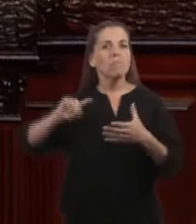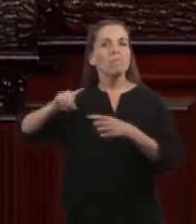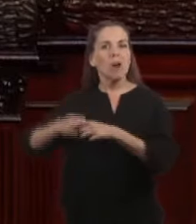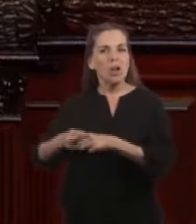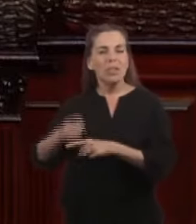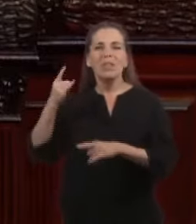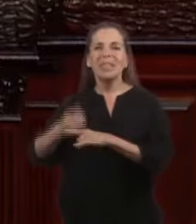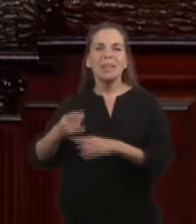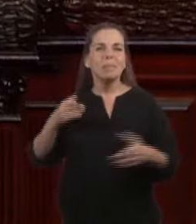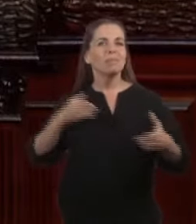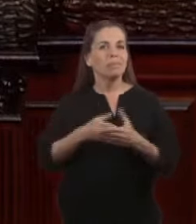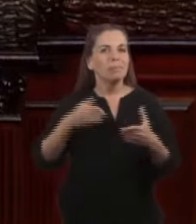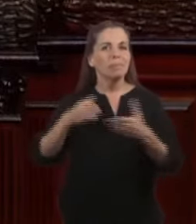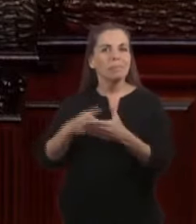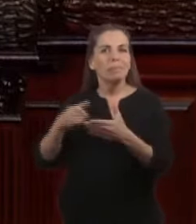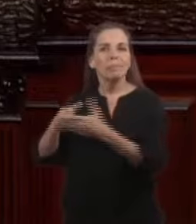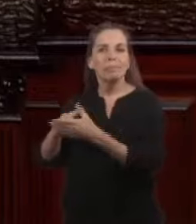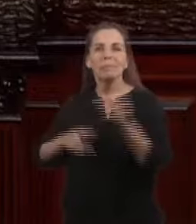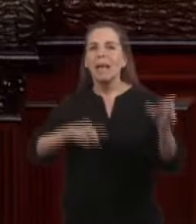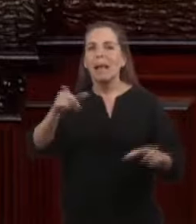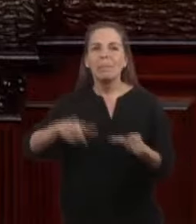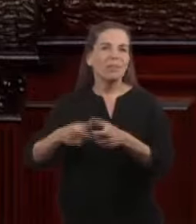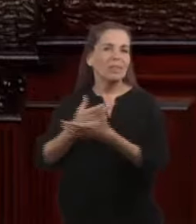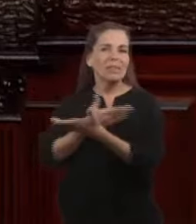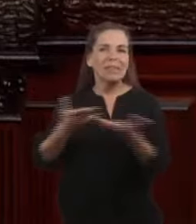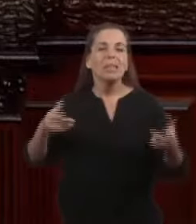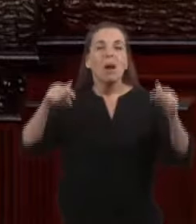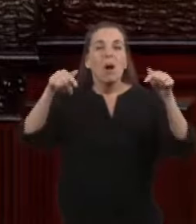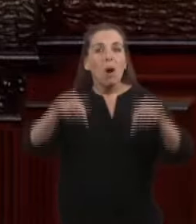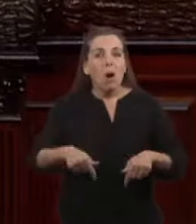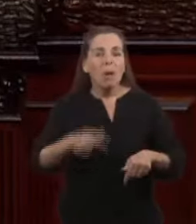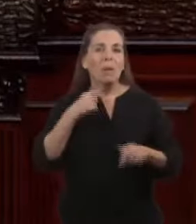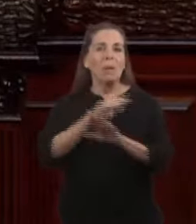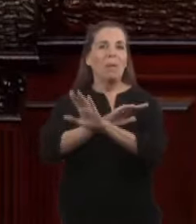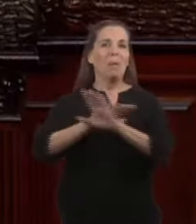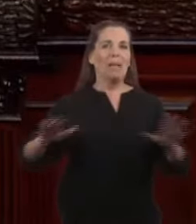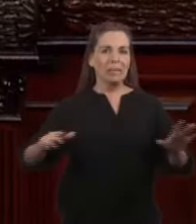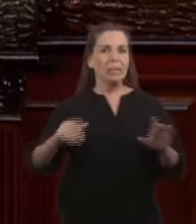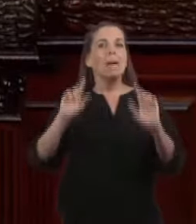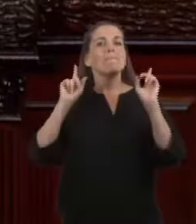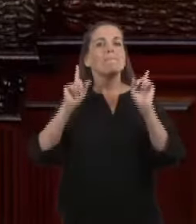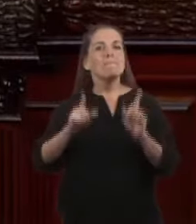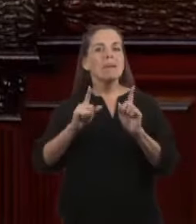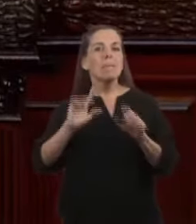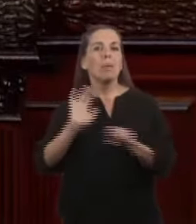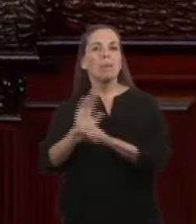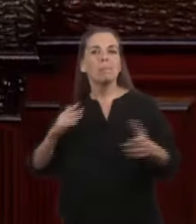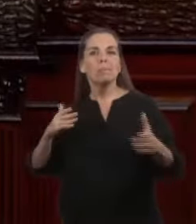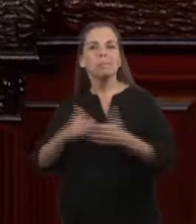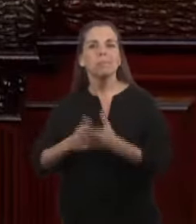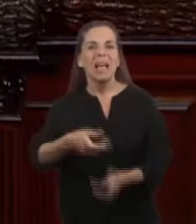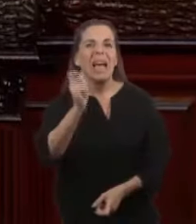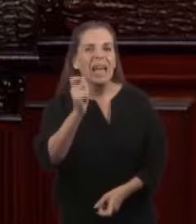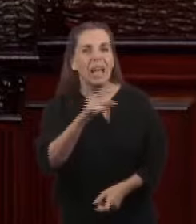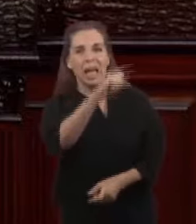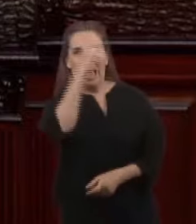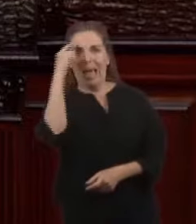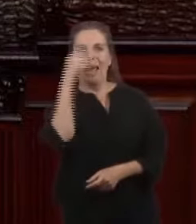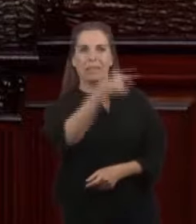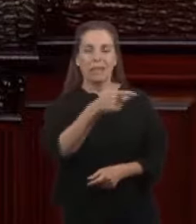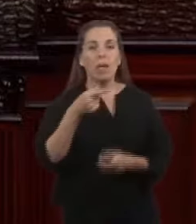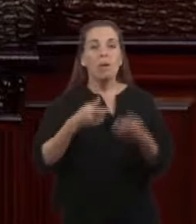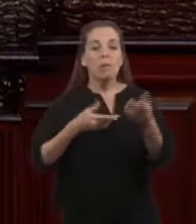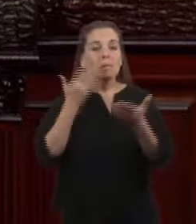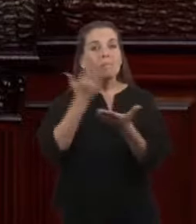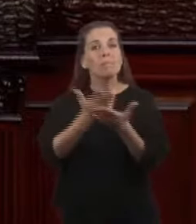libertades individuales hoy venimos aquí a ponerle un cepo al Estado este proyecto de presupuesto que